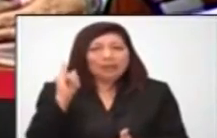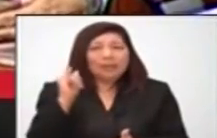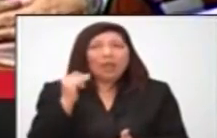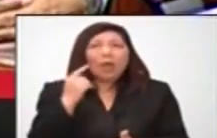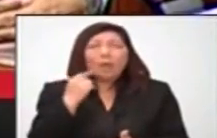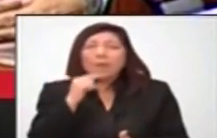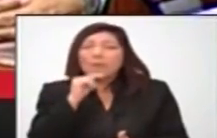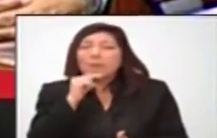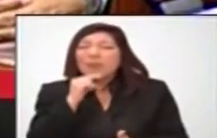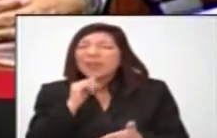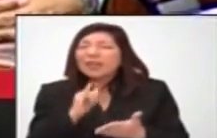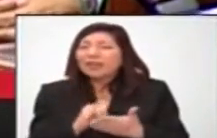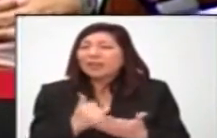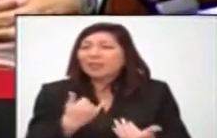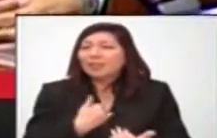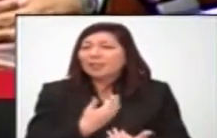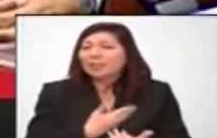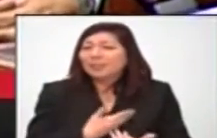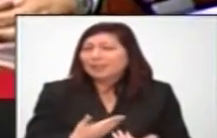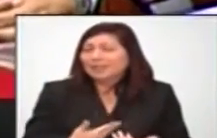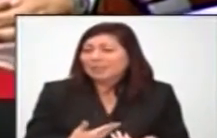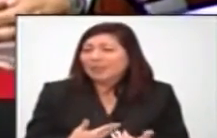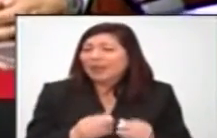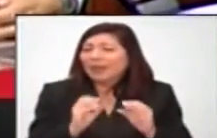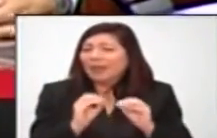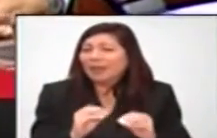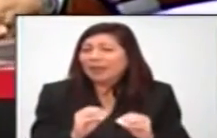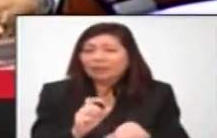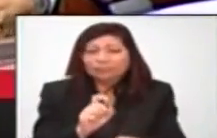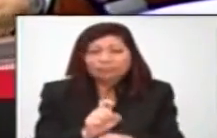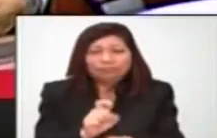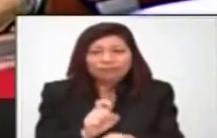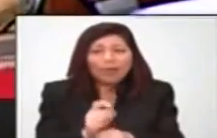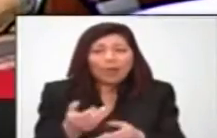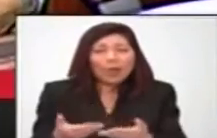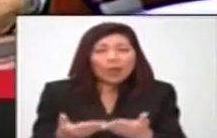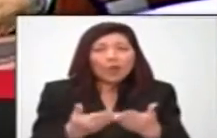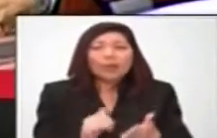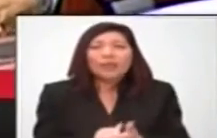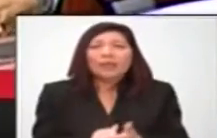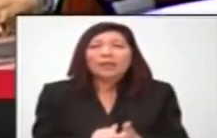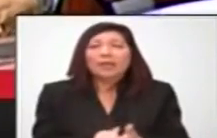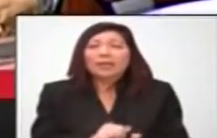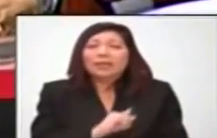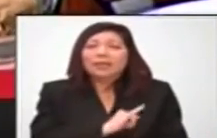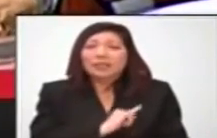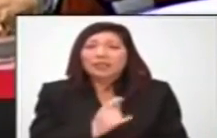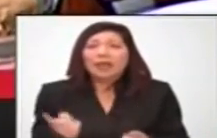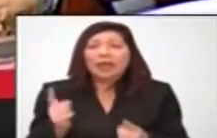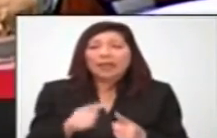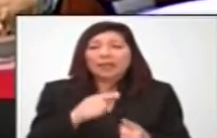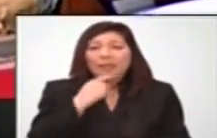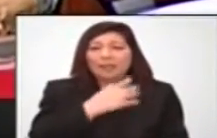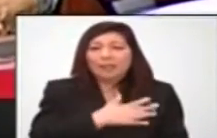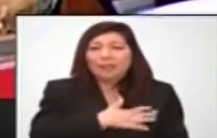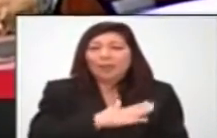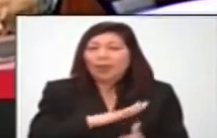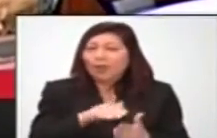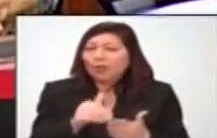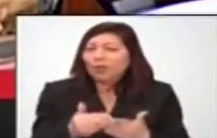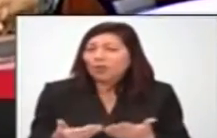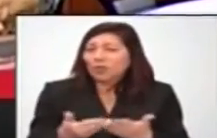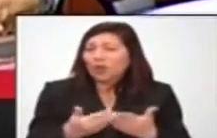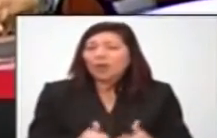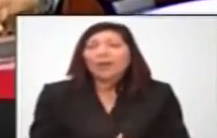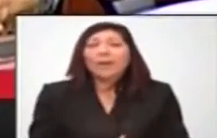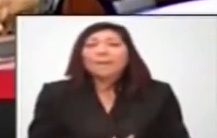género que este gobierno pretende aplicar en la enseñanza escolar desde inicial hasta secundaria en todos los